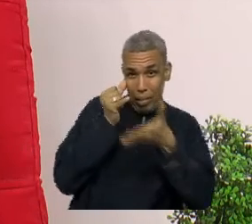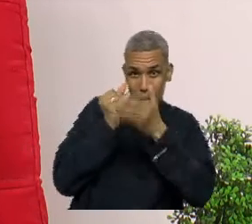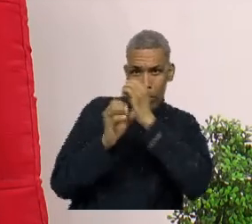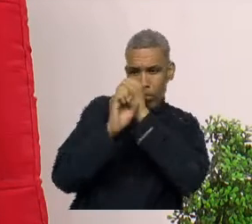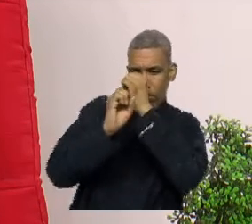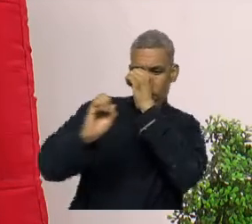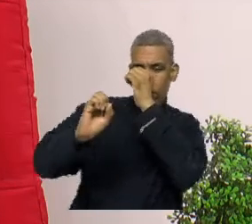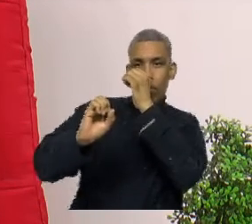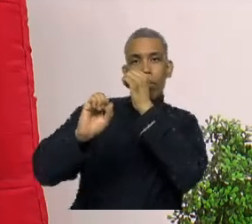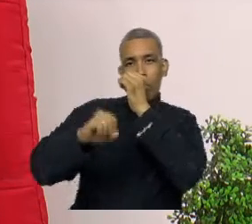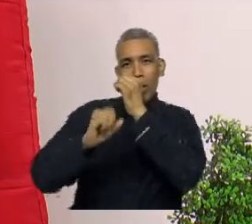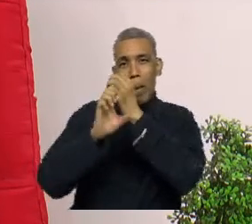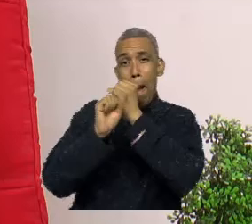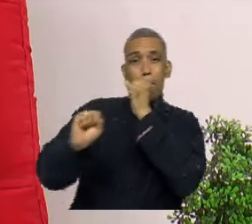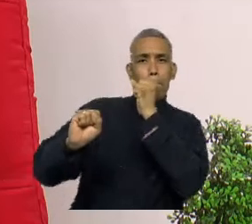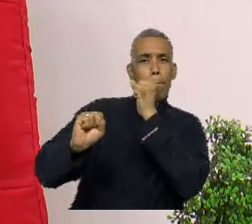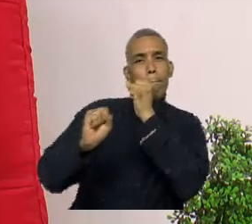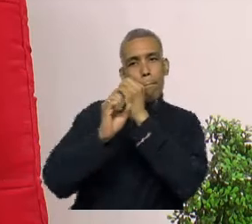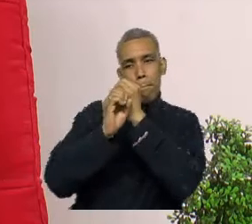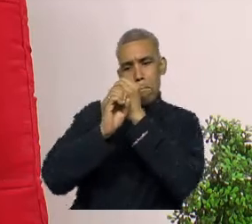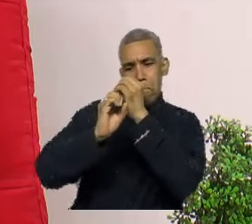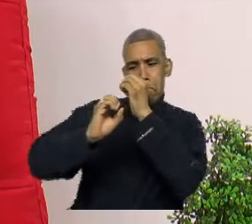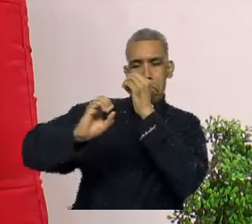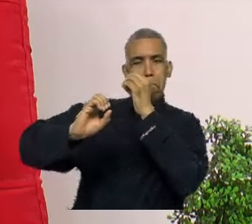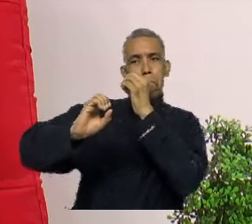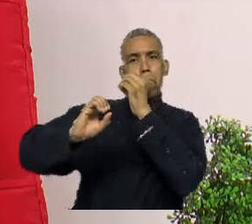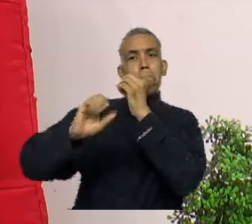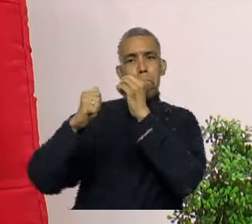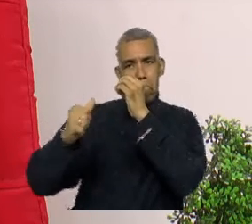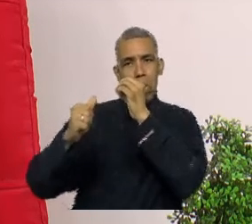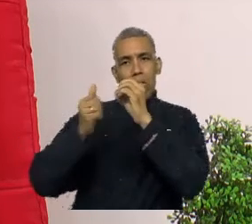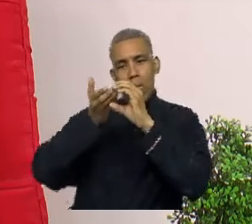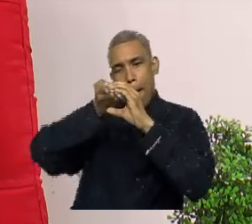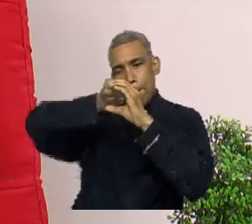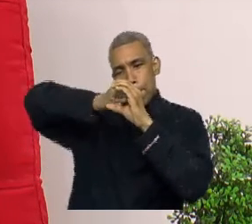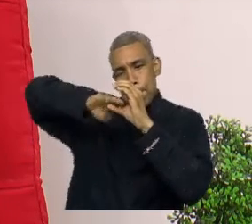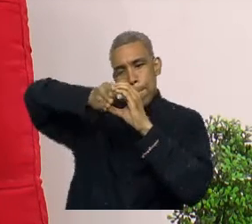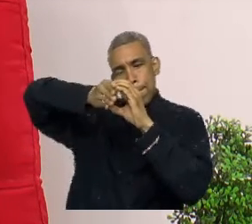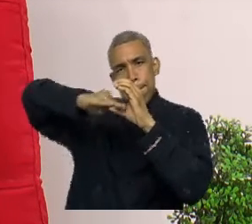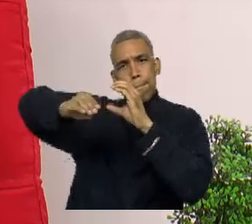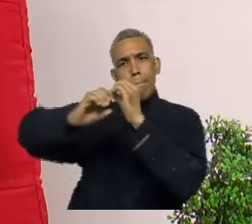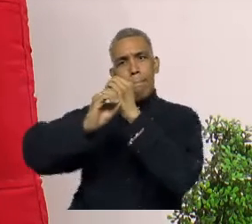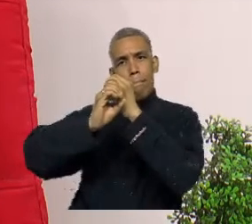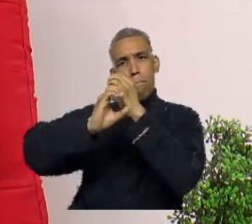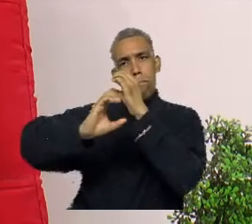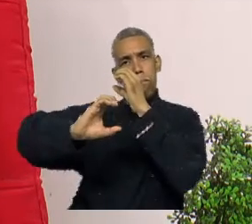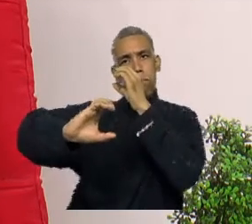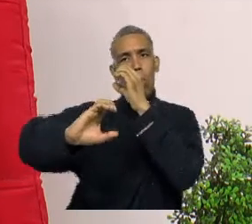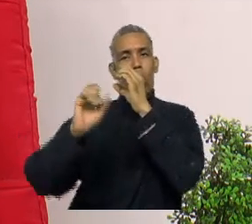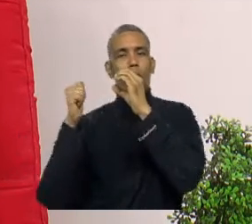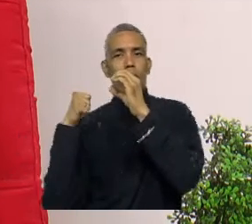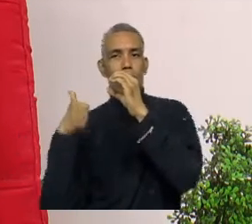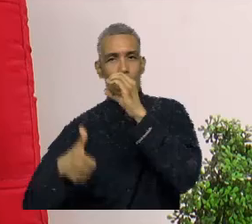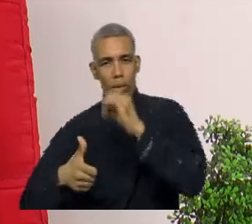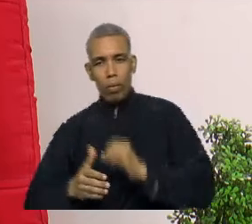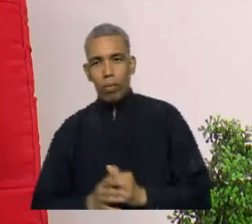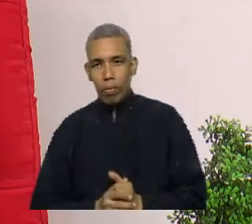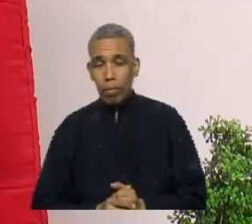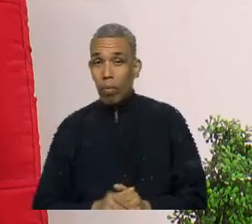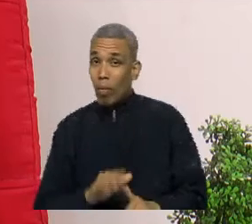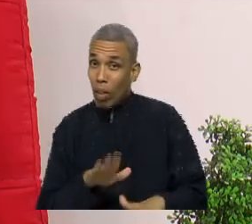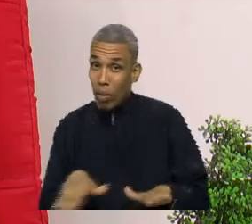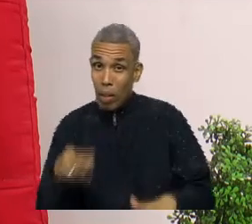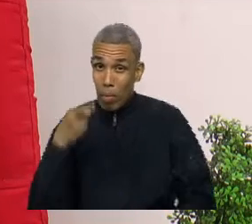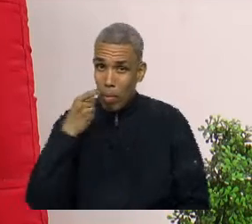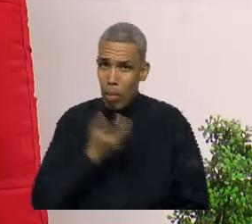sé, uno generalmente, las mamás o los papás, sobre todo también los abuelos, que siempre hablamos aquí, los